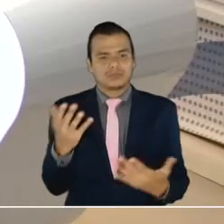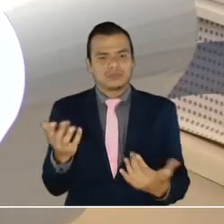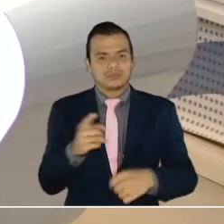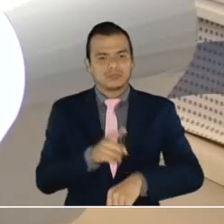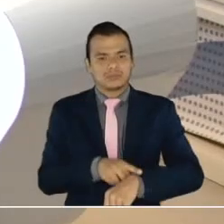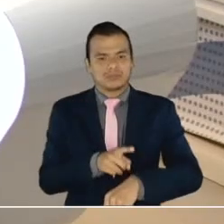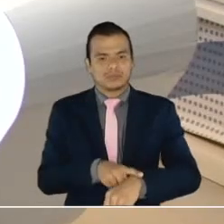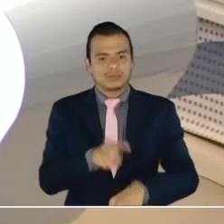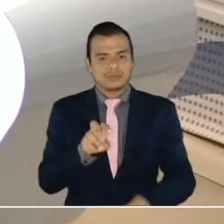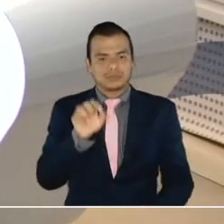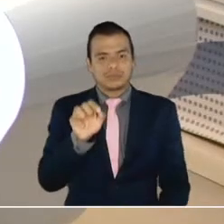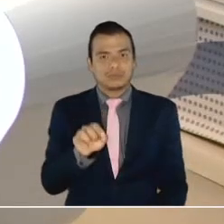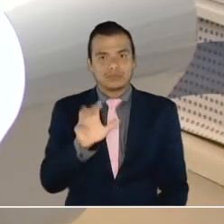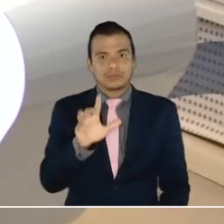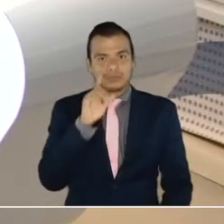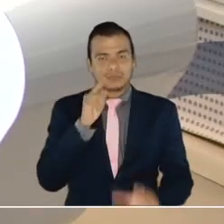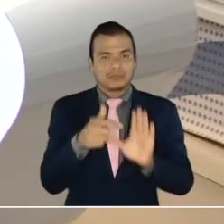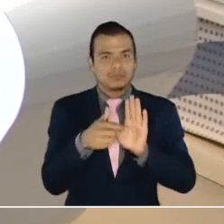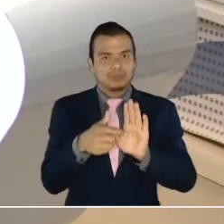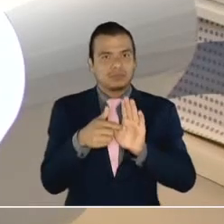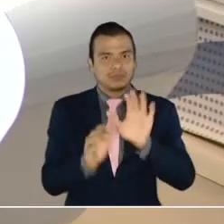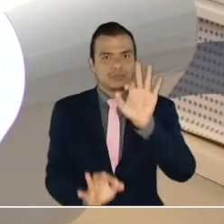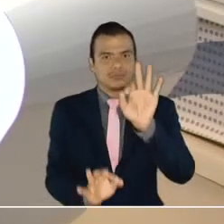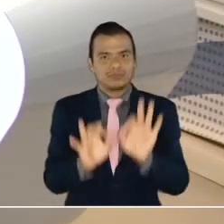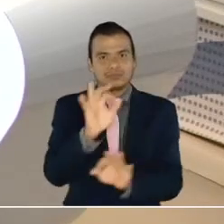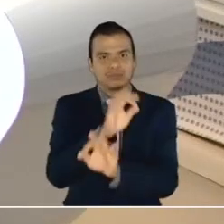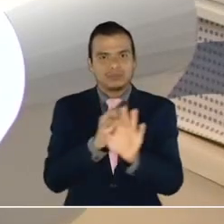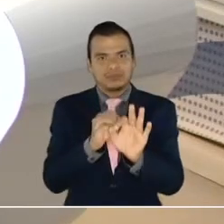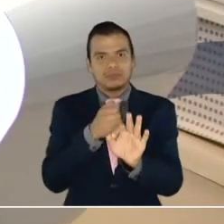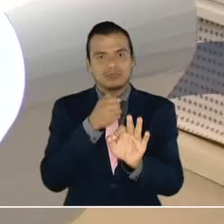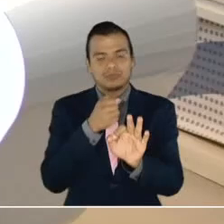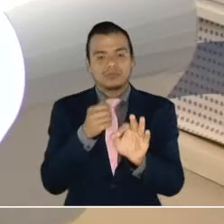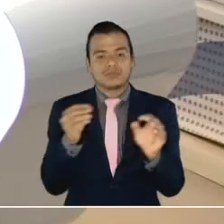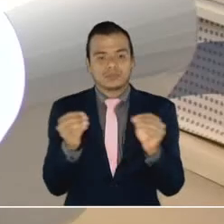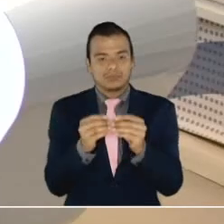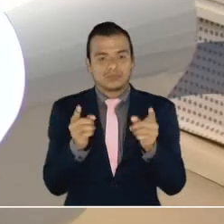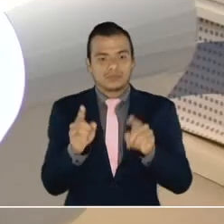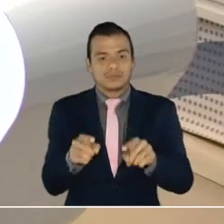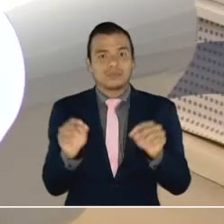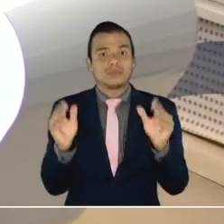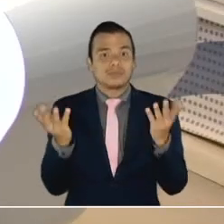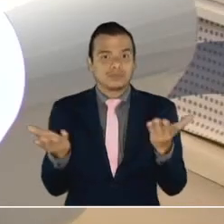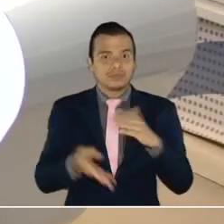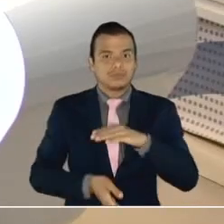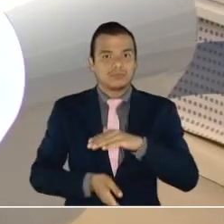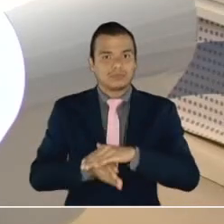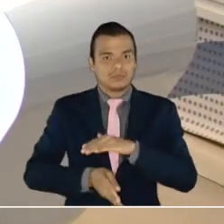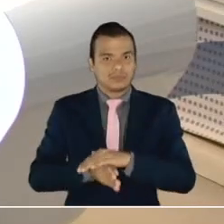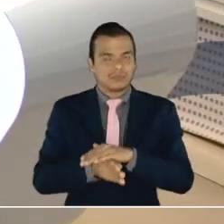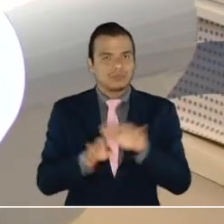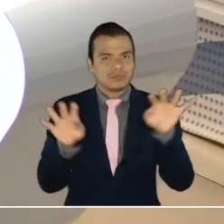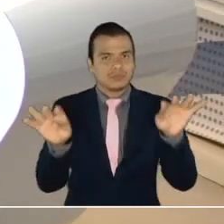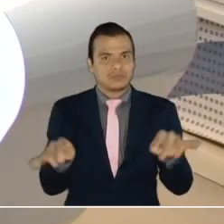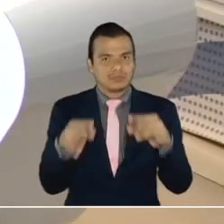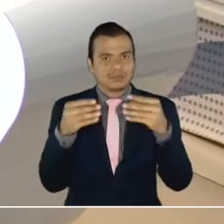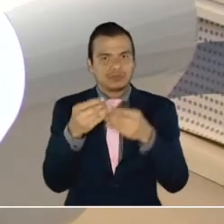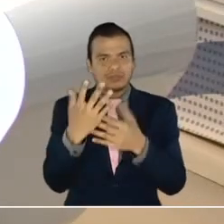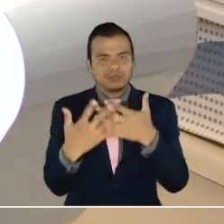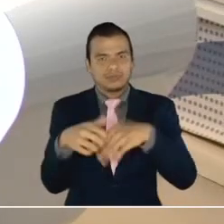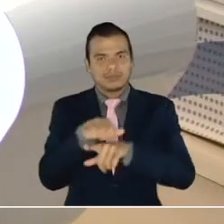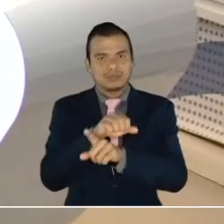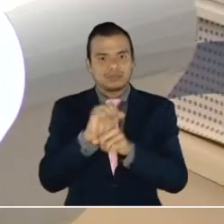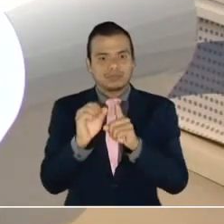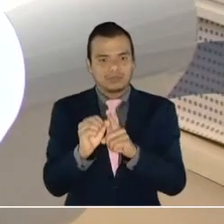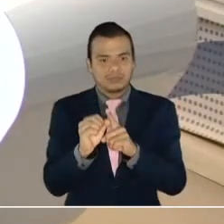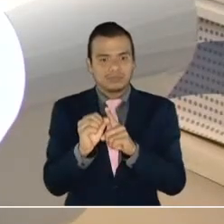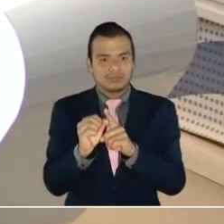noche con nuestros colegas de Telepacífico Noticias. Y ahora sí los invitamos a seguir conectados a través de nuestras redes sociales. Nuestro compañero Miguel